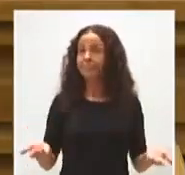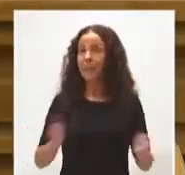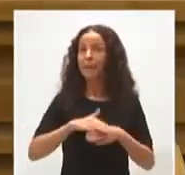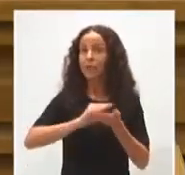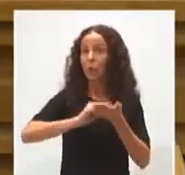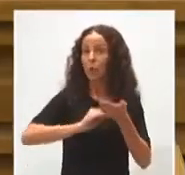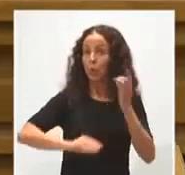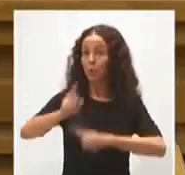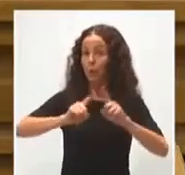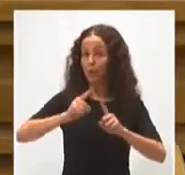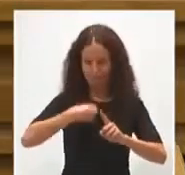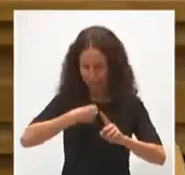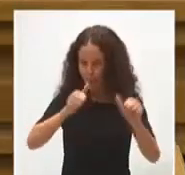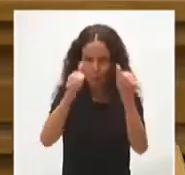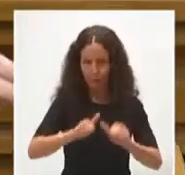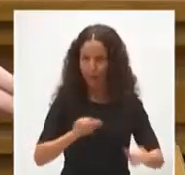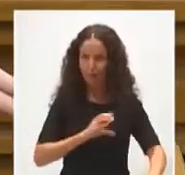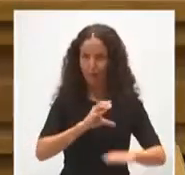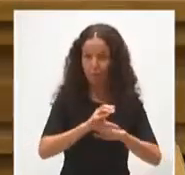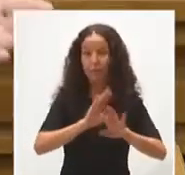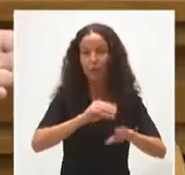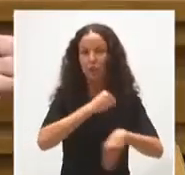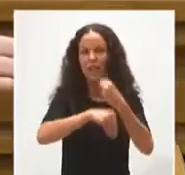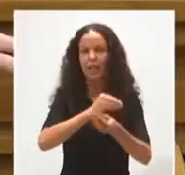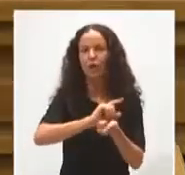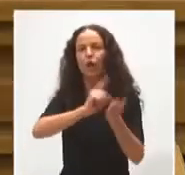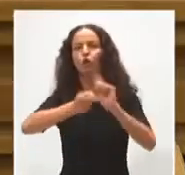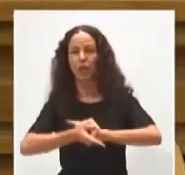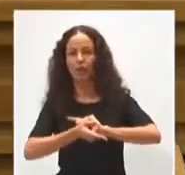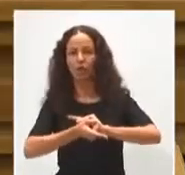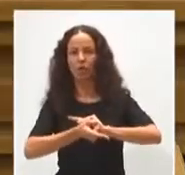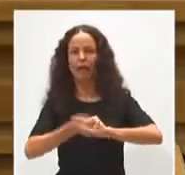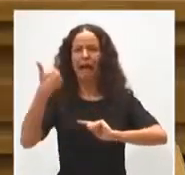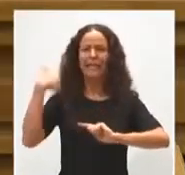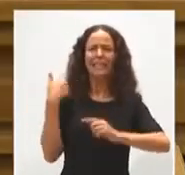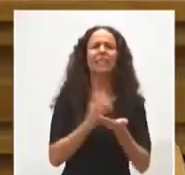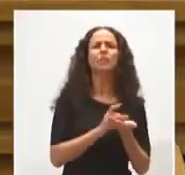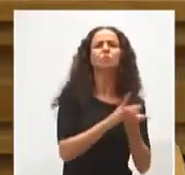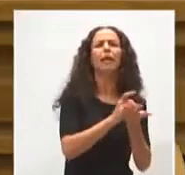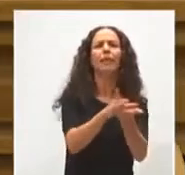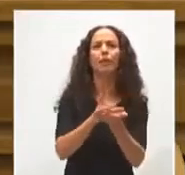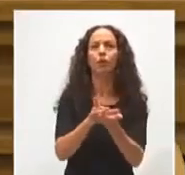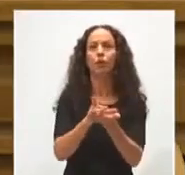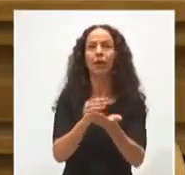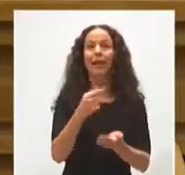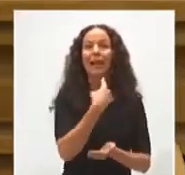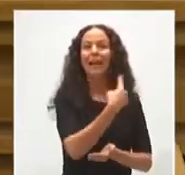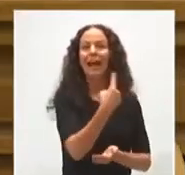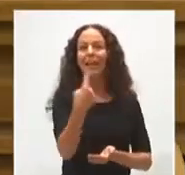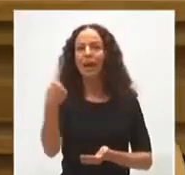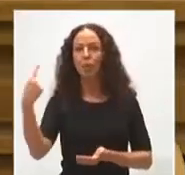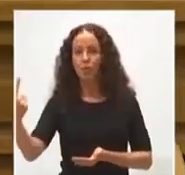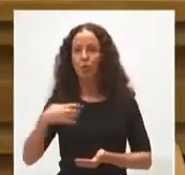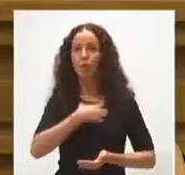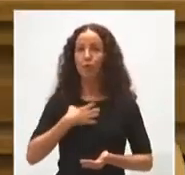problema con el mismo modelo de financiación se hizo lo contrario despedirlos cada sanitario funcionario interino